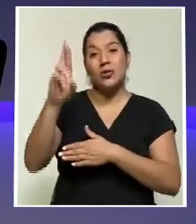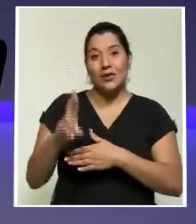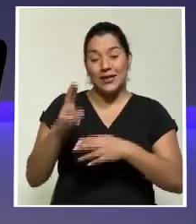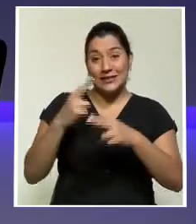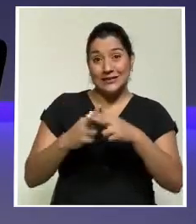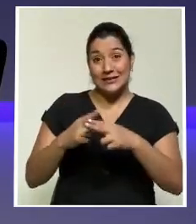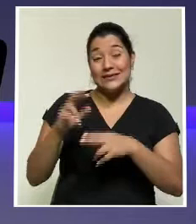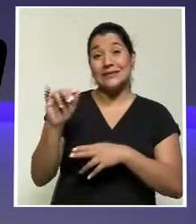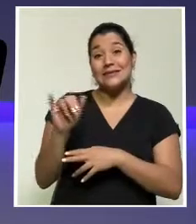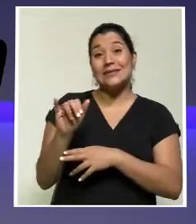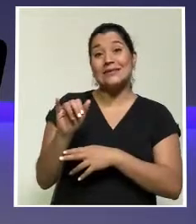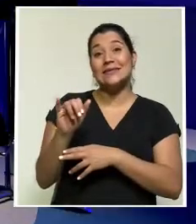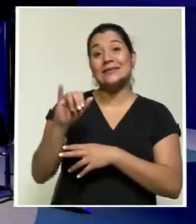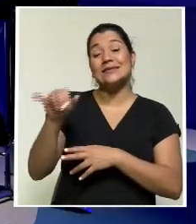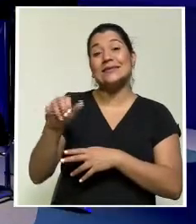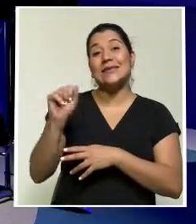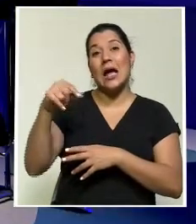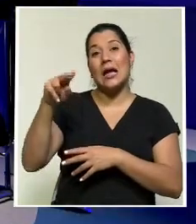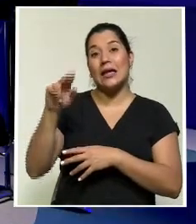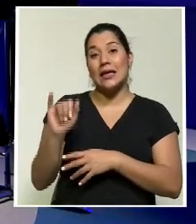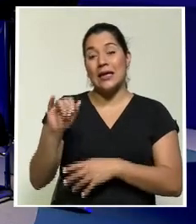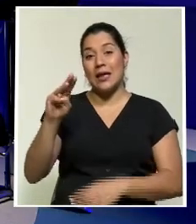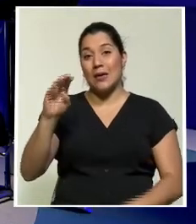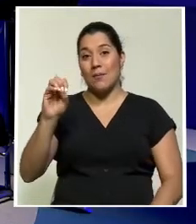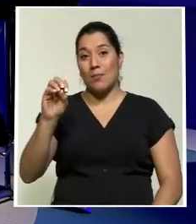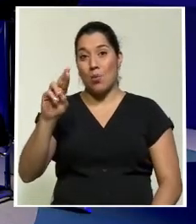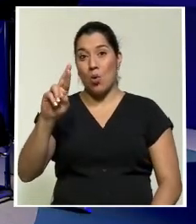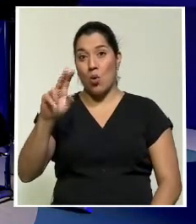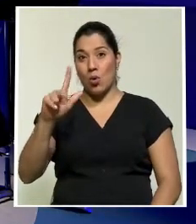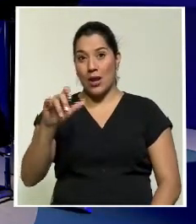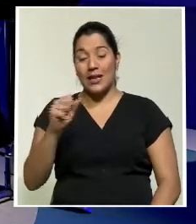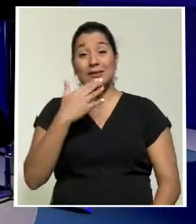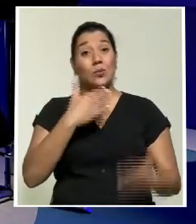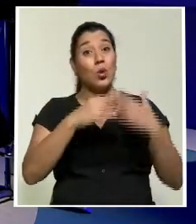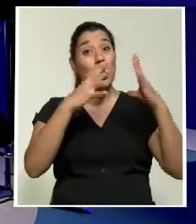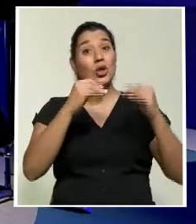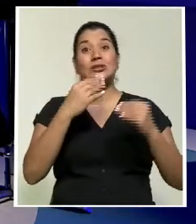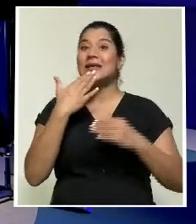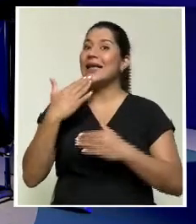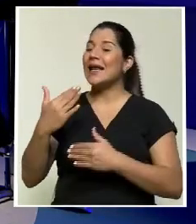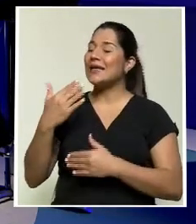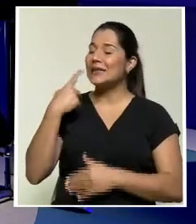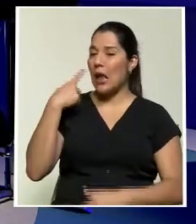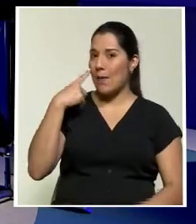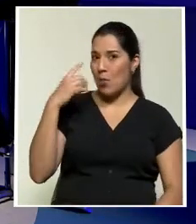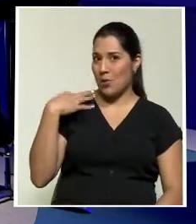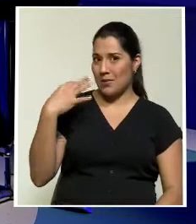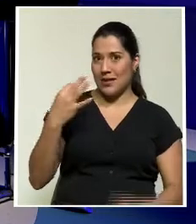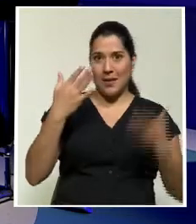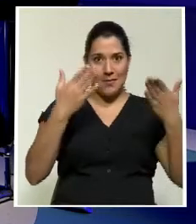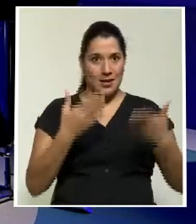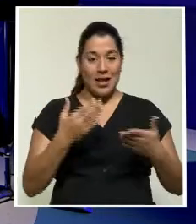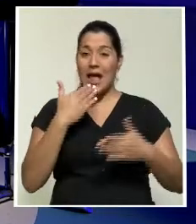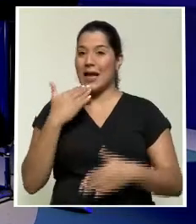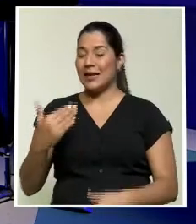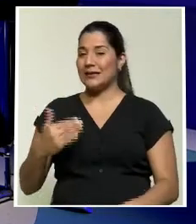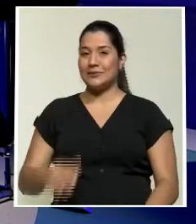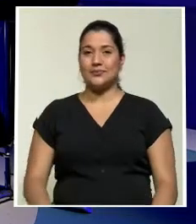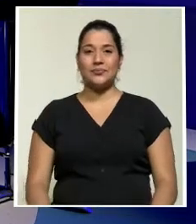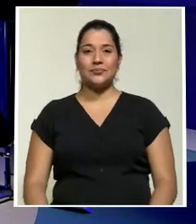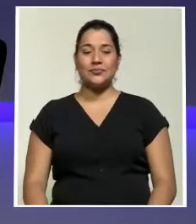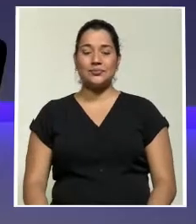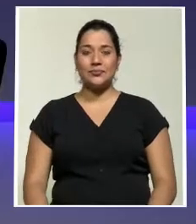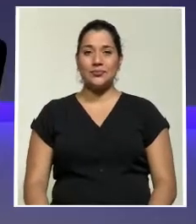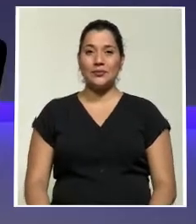Morales Chacón. Buenas noches, Yacy. Buenas noches, muchísimas gracias por la invitación. Bienvenida a Costa Rica Noticias. Gracias.